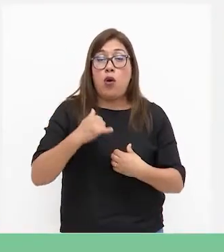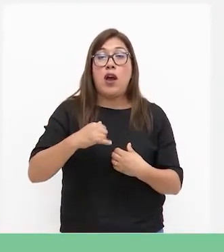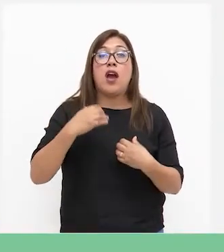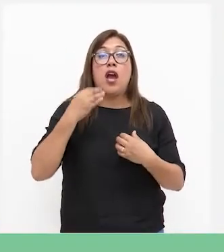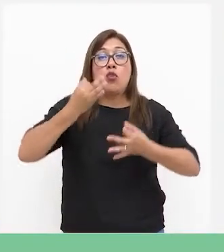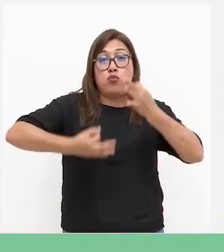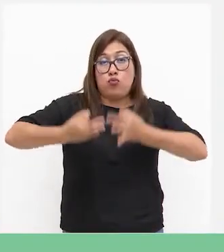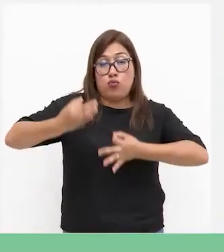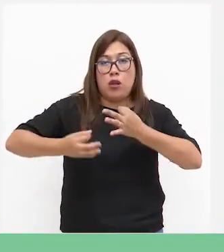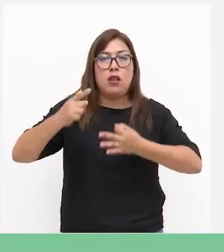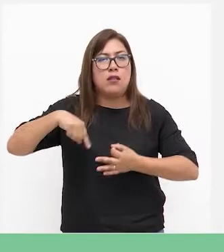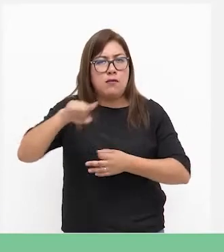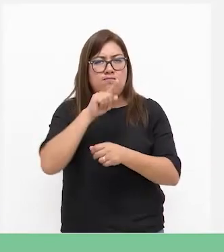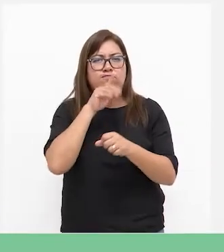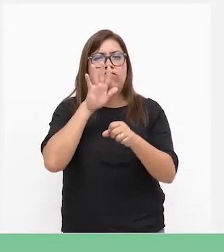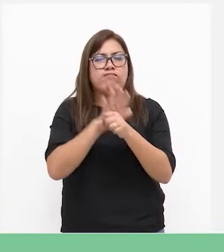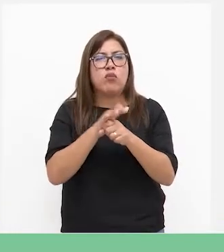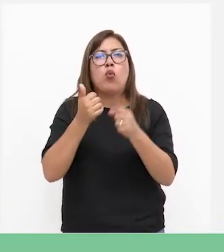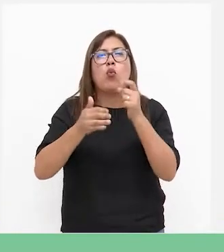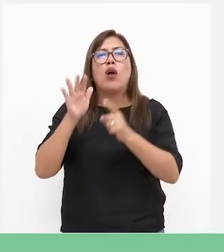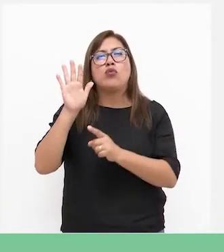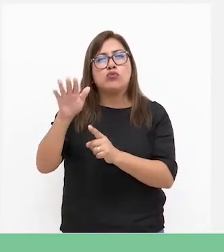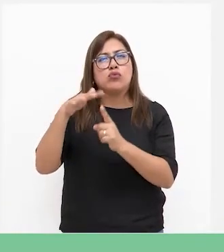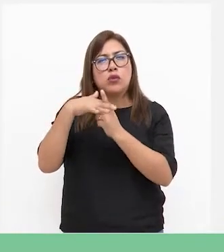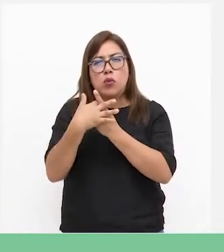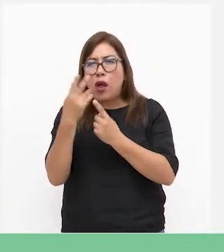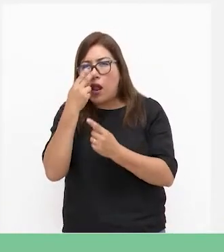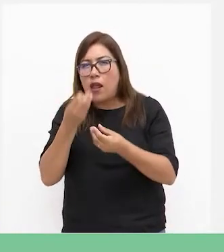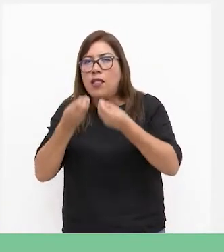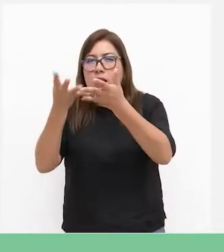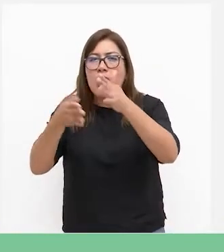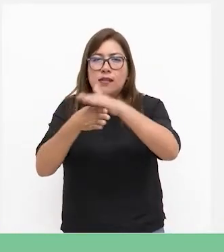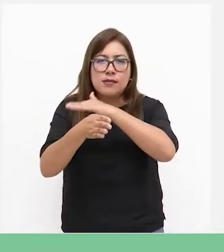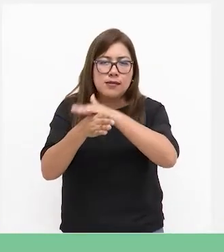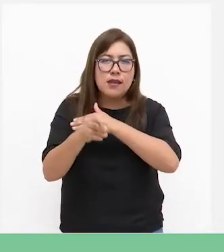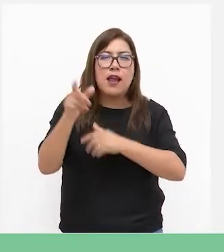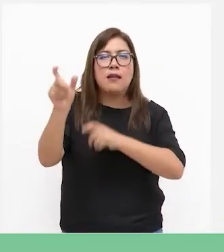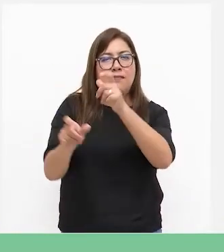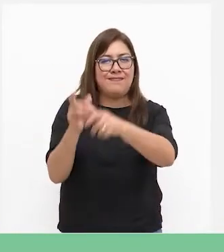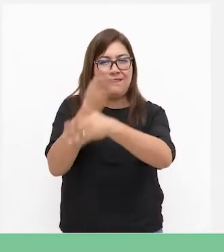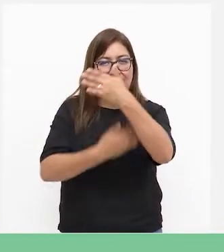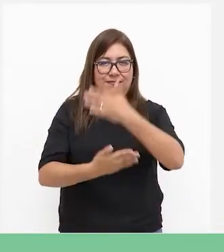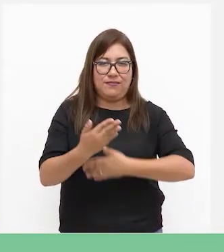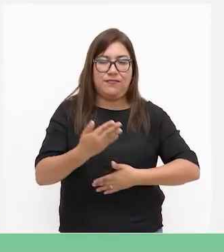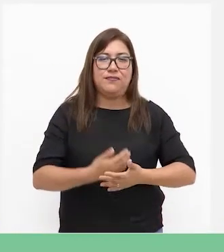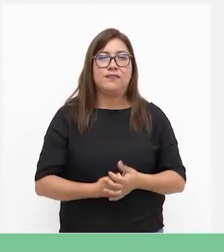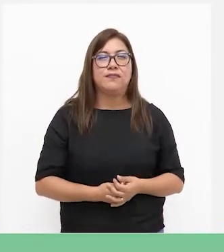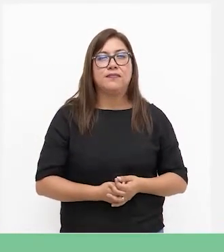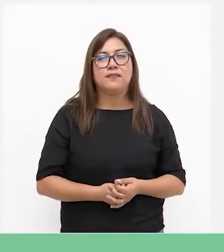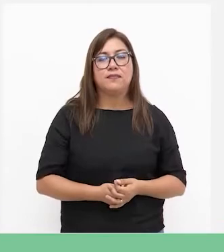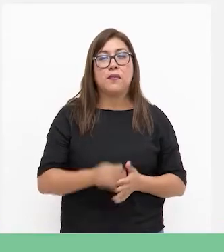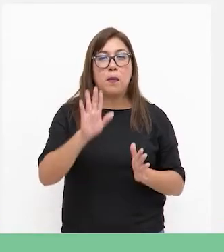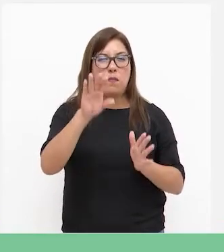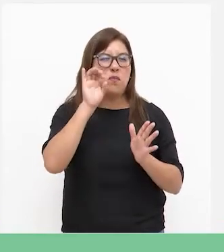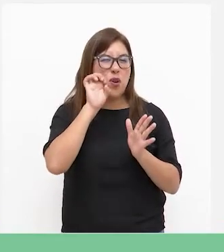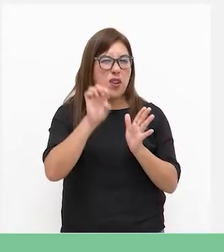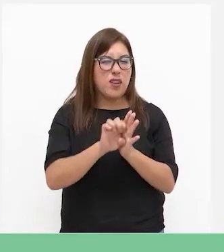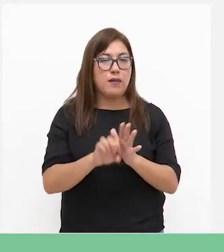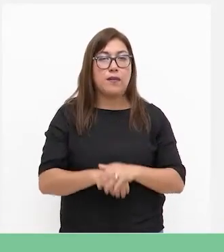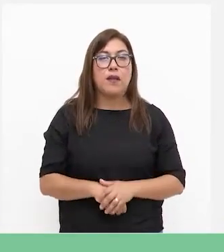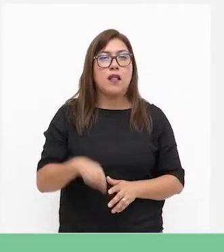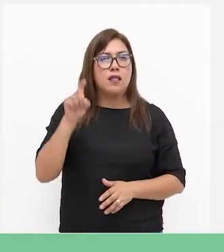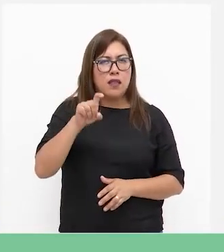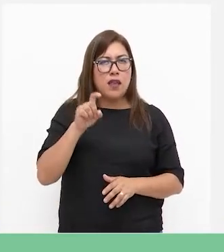abogados y jueces deben garantizar las condiciones de accesibilidad a las personas con discapacidad. Por